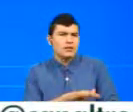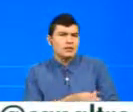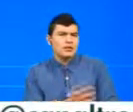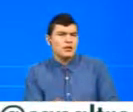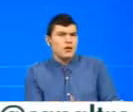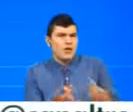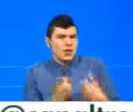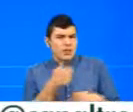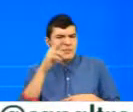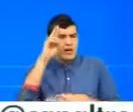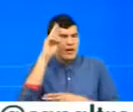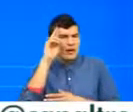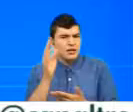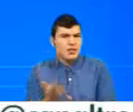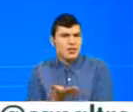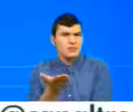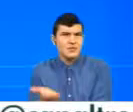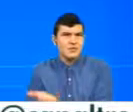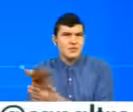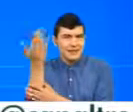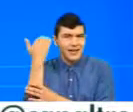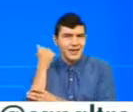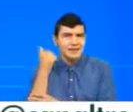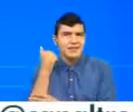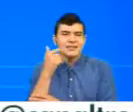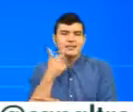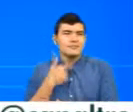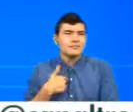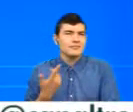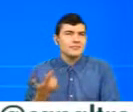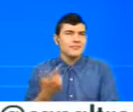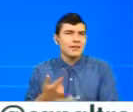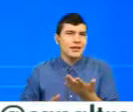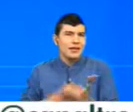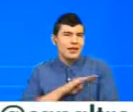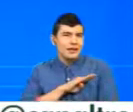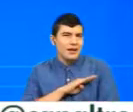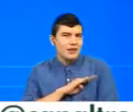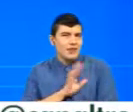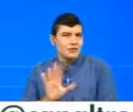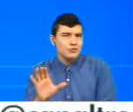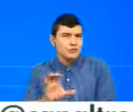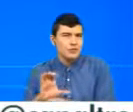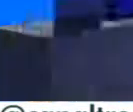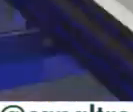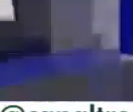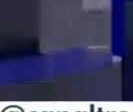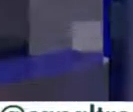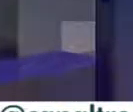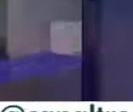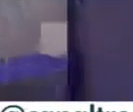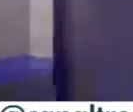razones de la propuesta hace algunos días que han dicho la alcaldía de esta ciudad